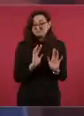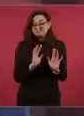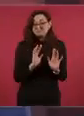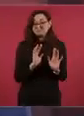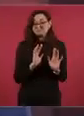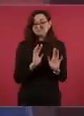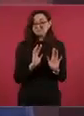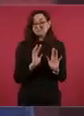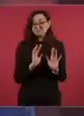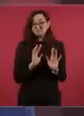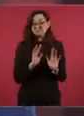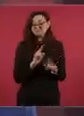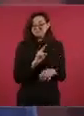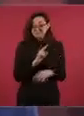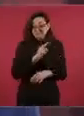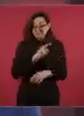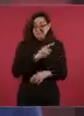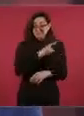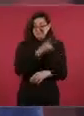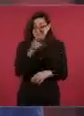se aguantaría